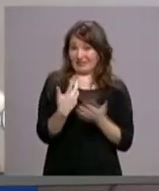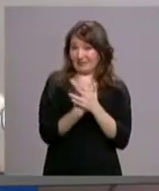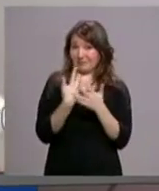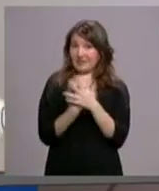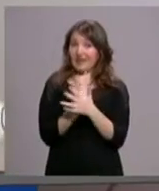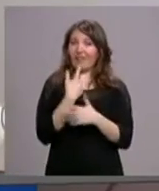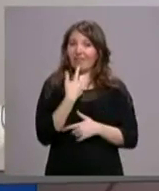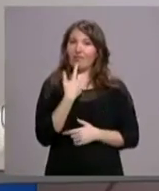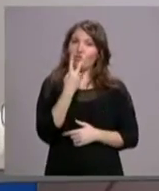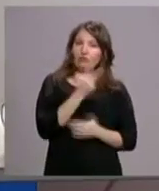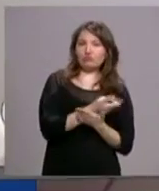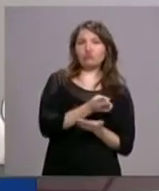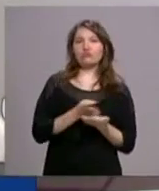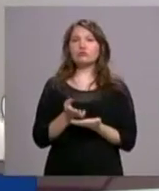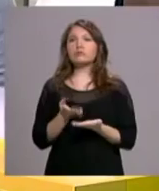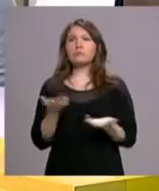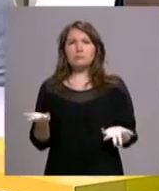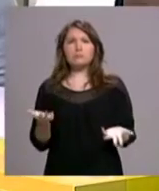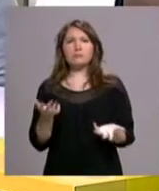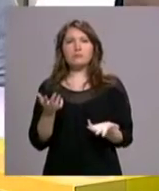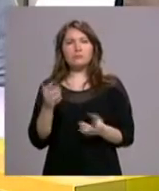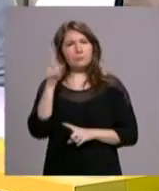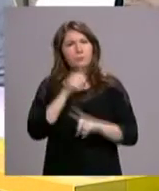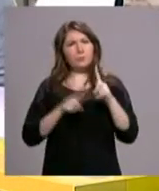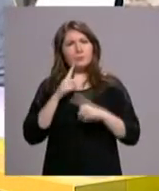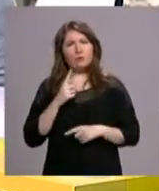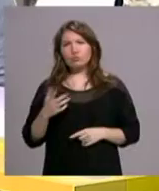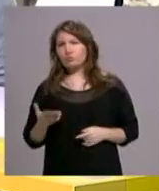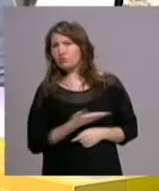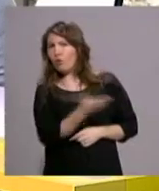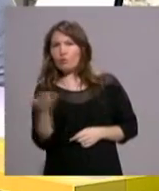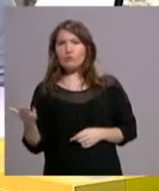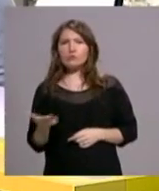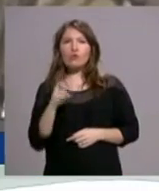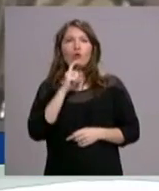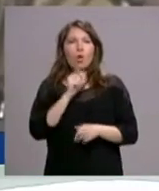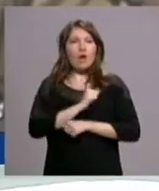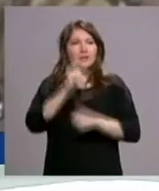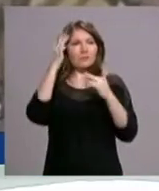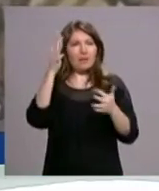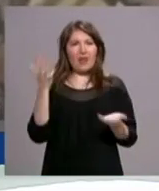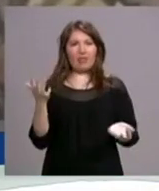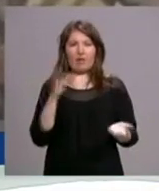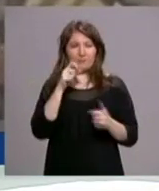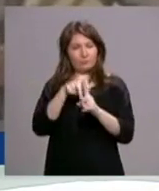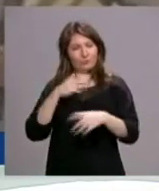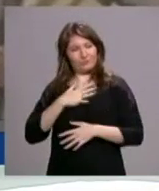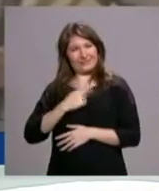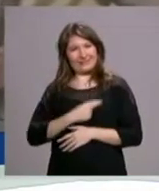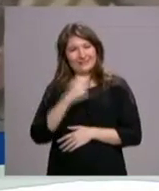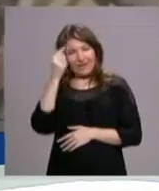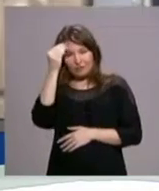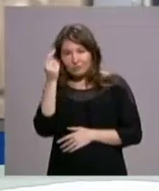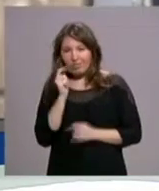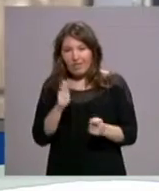que era doble, pero ¿es un problema de todos? Rufino, ¿qué esperanza podemos ofrecer desde un punto de vista cristiano? ¿Qué puede